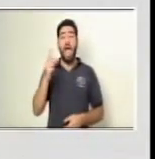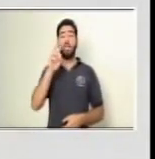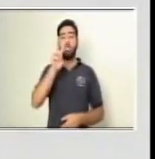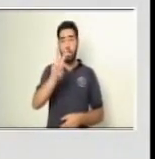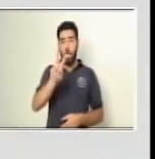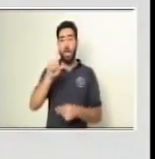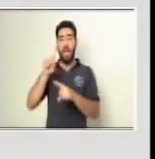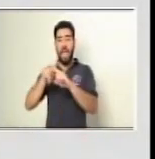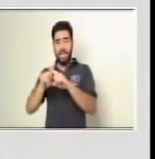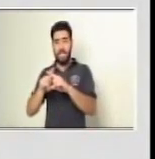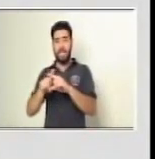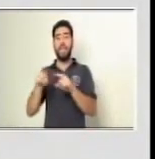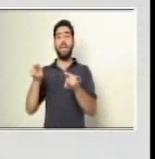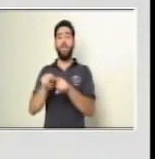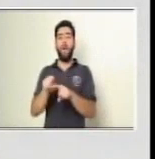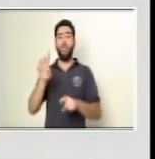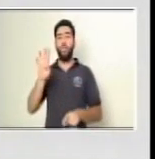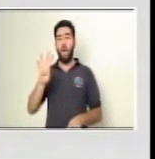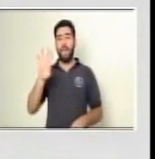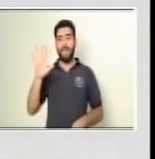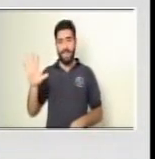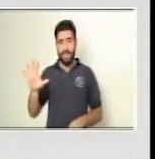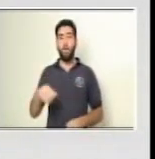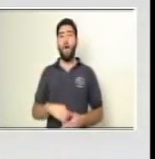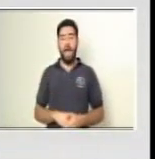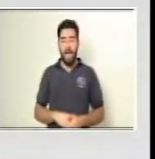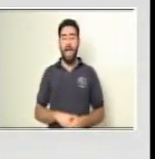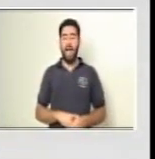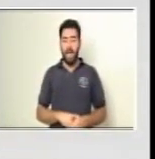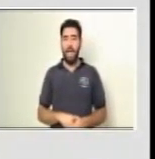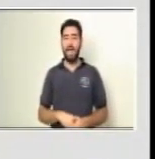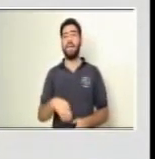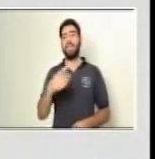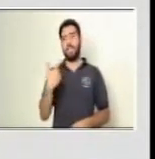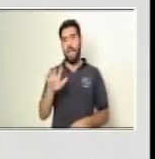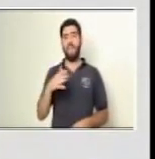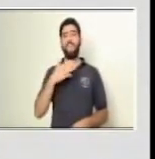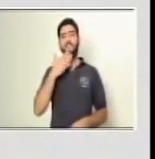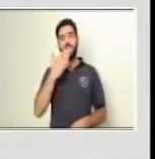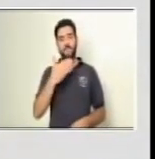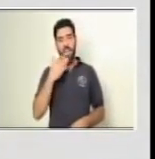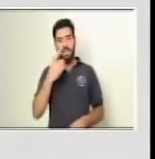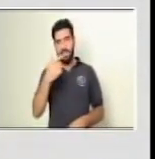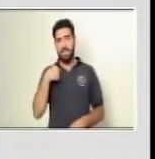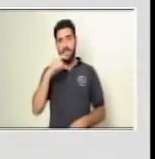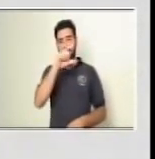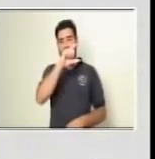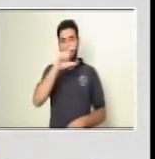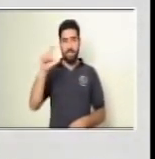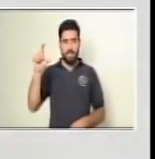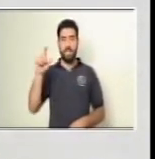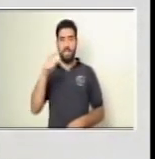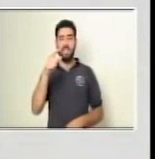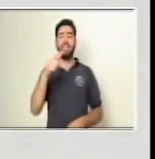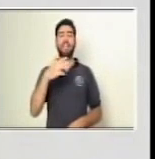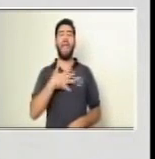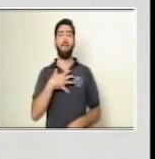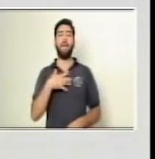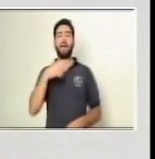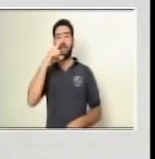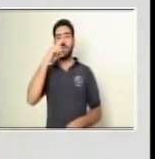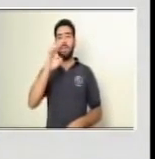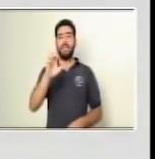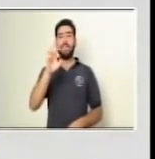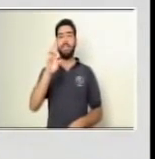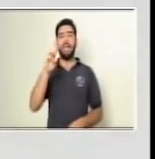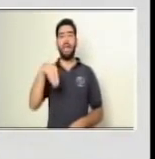45? Observamos que tenemos dos términos, y son términos semejantes. ¿Por qué son términos